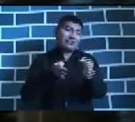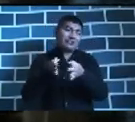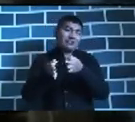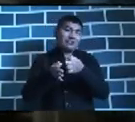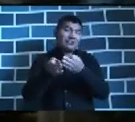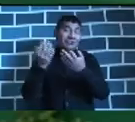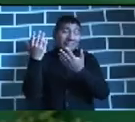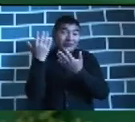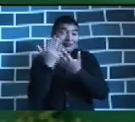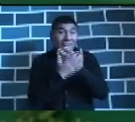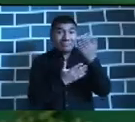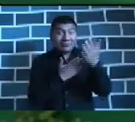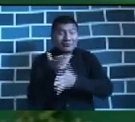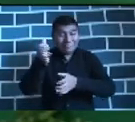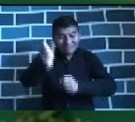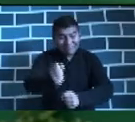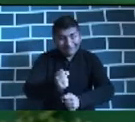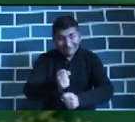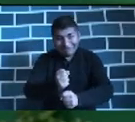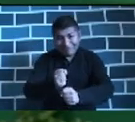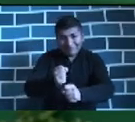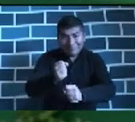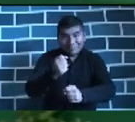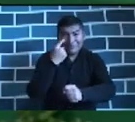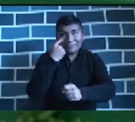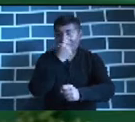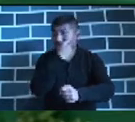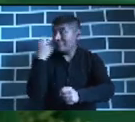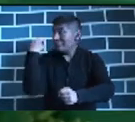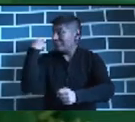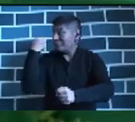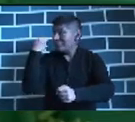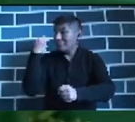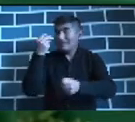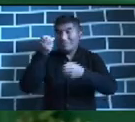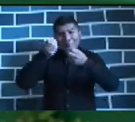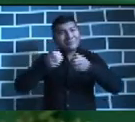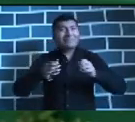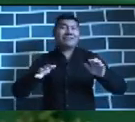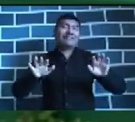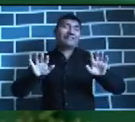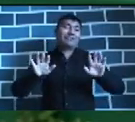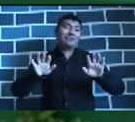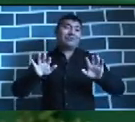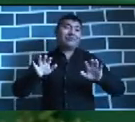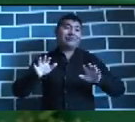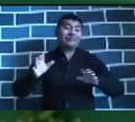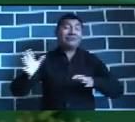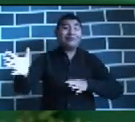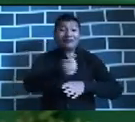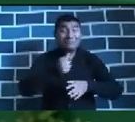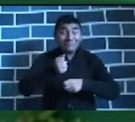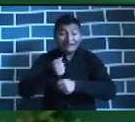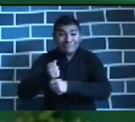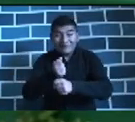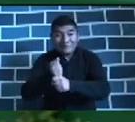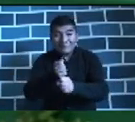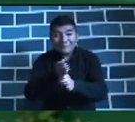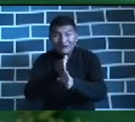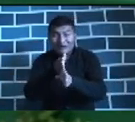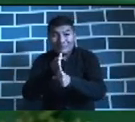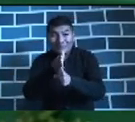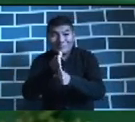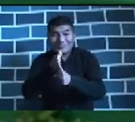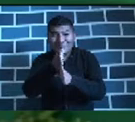pones la mano en el arado y miras atrás no sirves para el reino de dios si pones la mano en el alado y estás